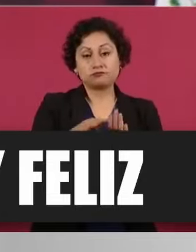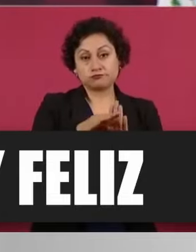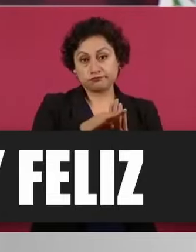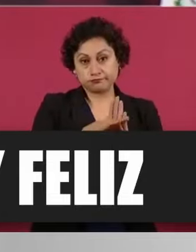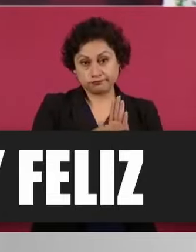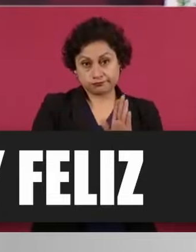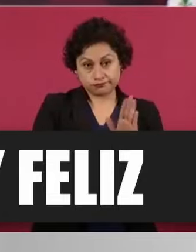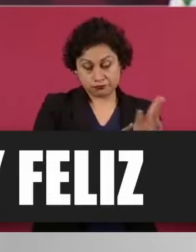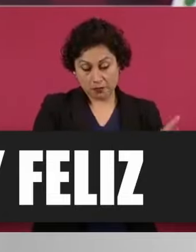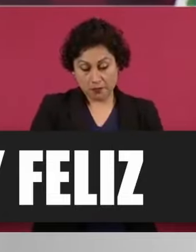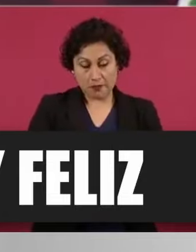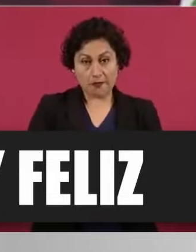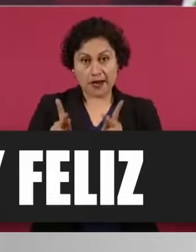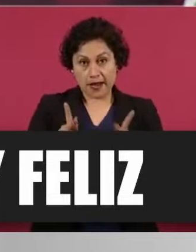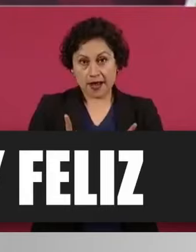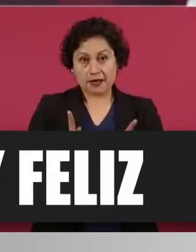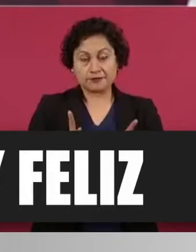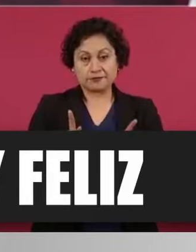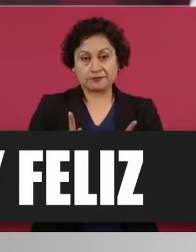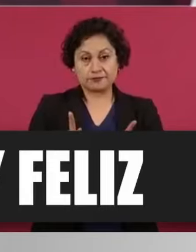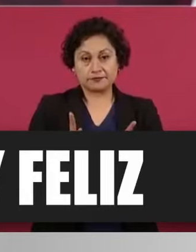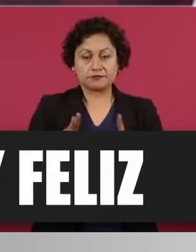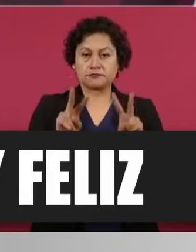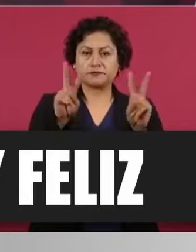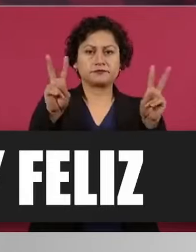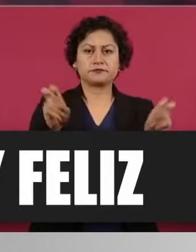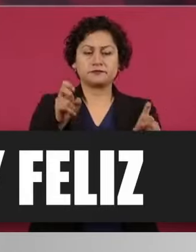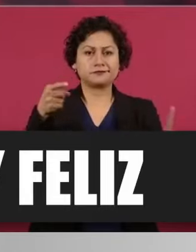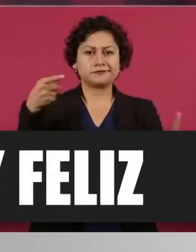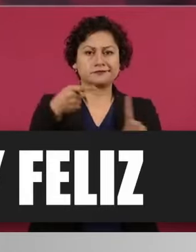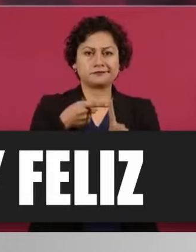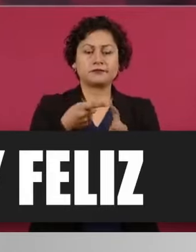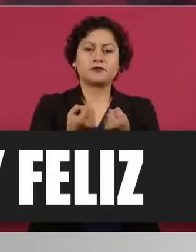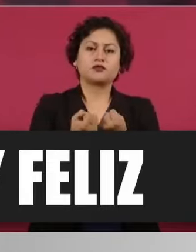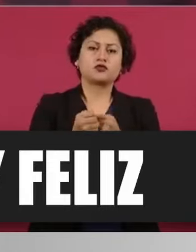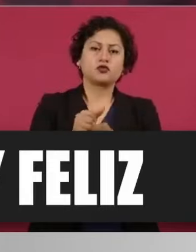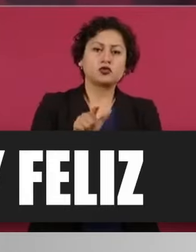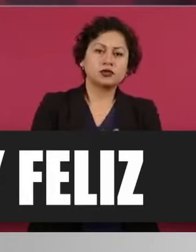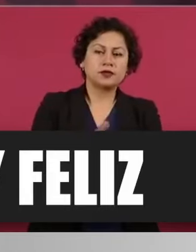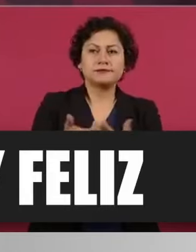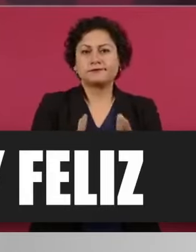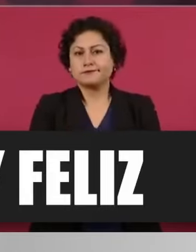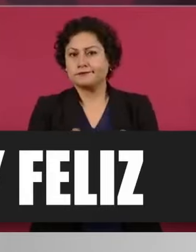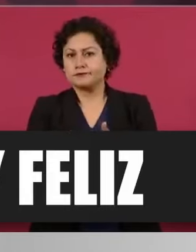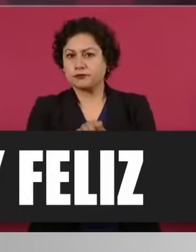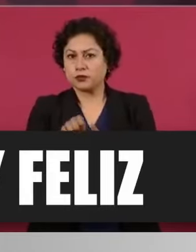mucha trascendencia en lo social, que tiene que ver con la vivienda,